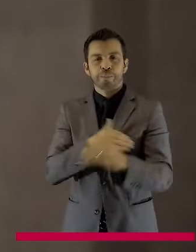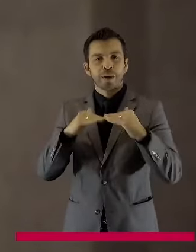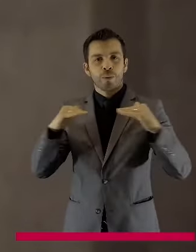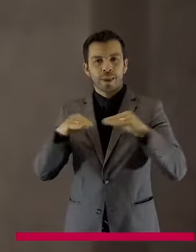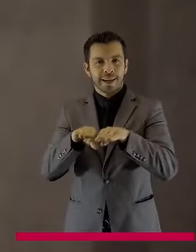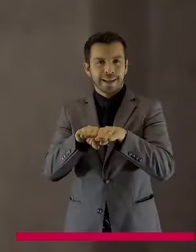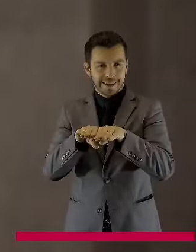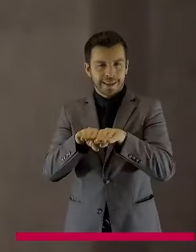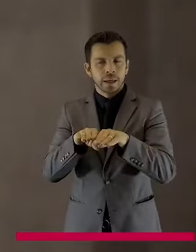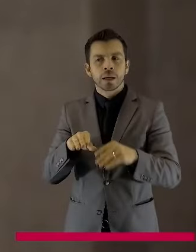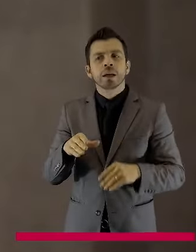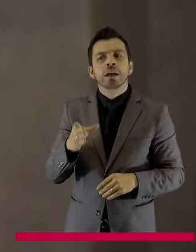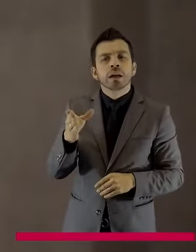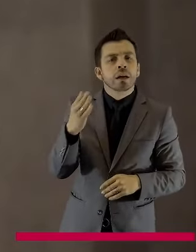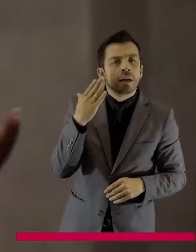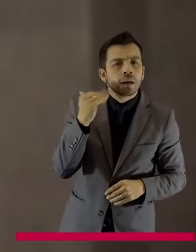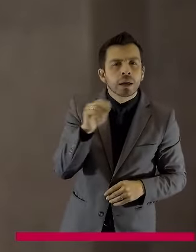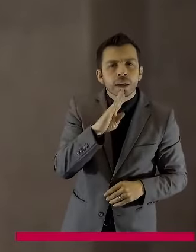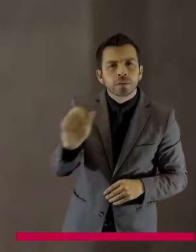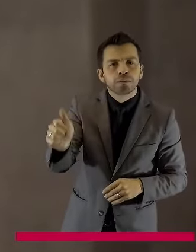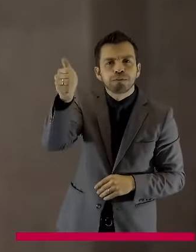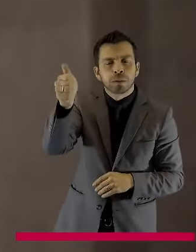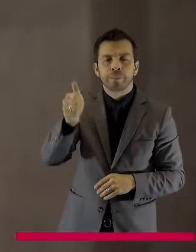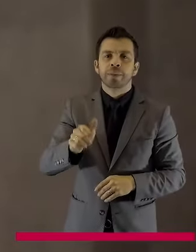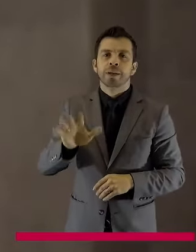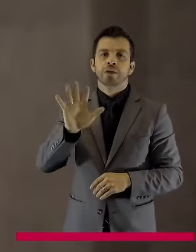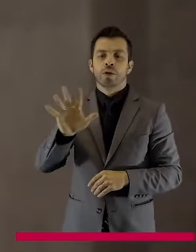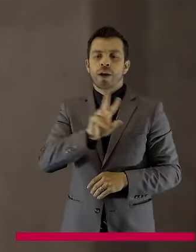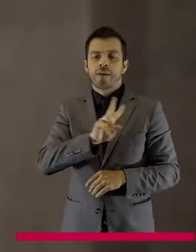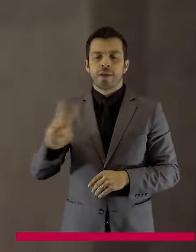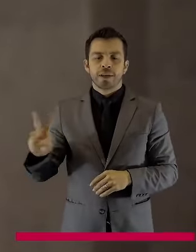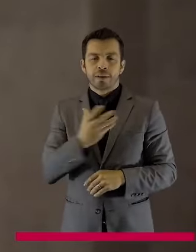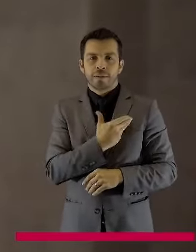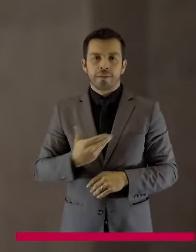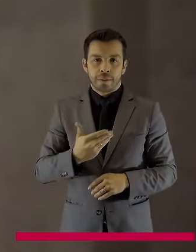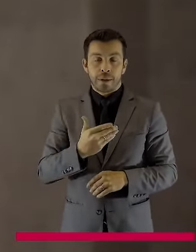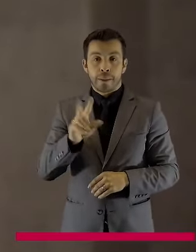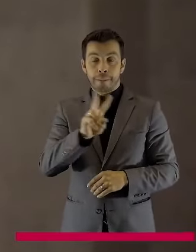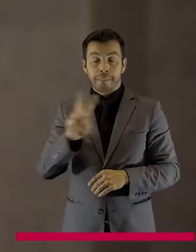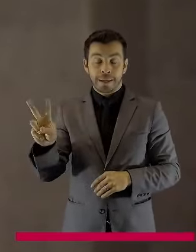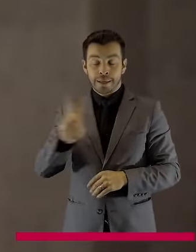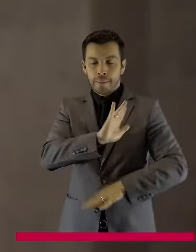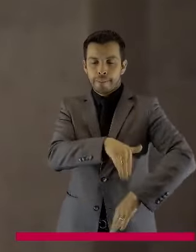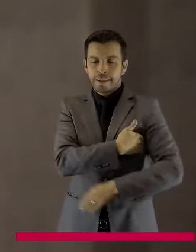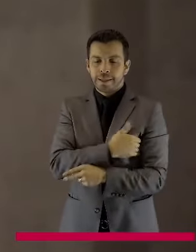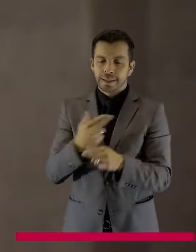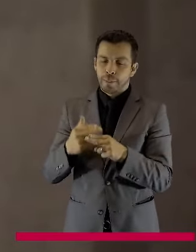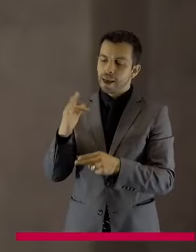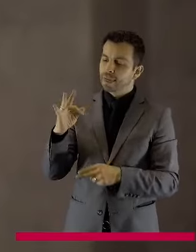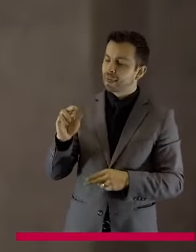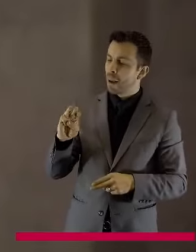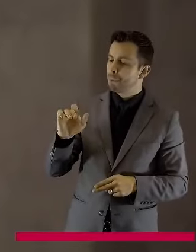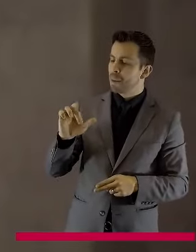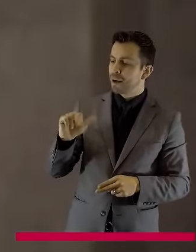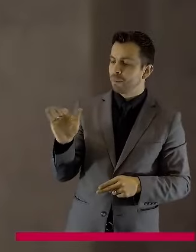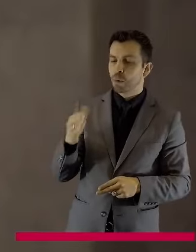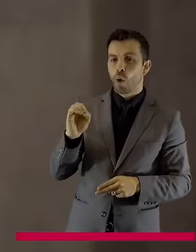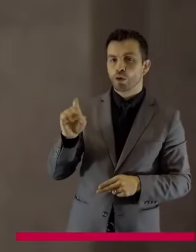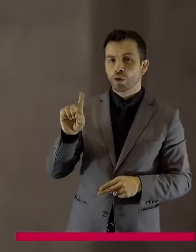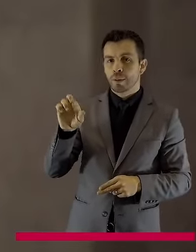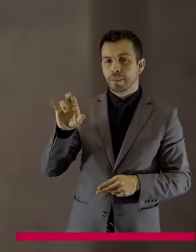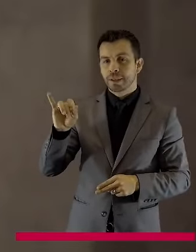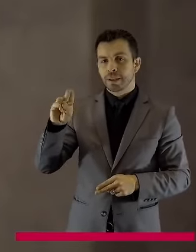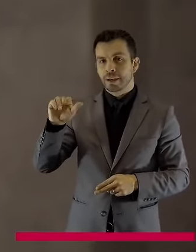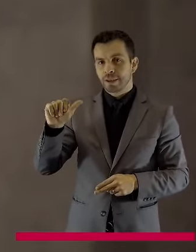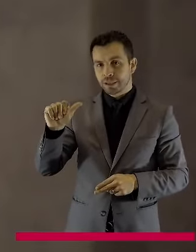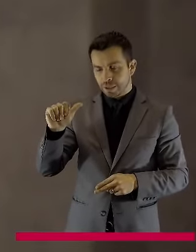y la Equidad en cabeza de la viceministra Tamara Ospina, que ha liderado entonces